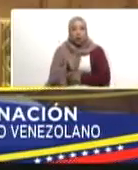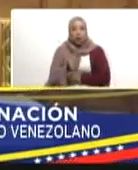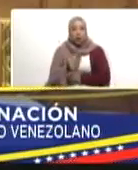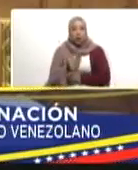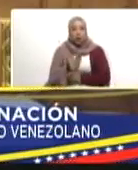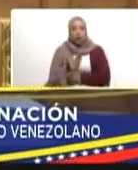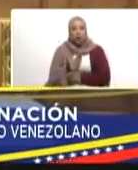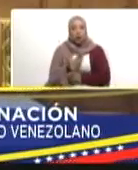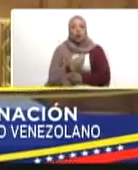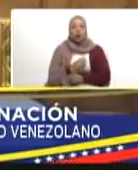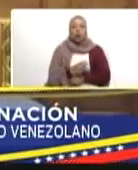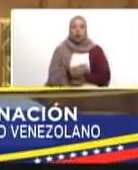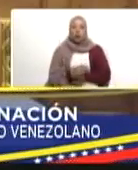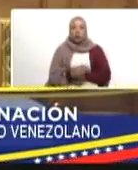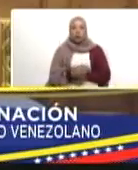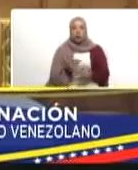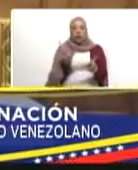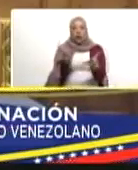mayo